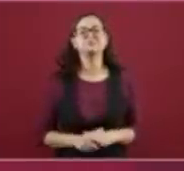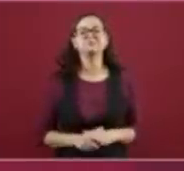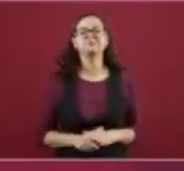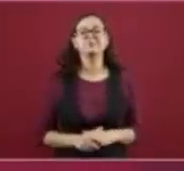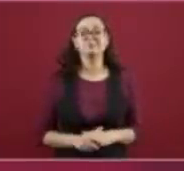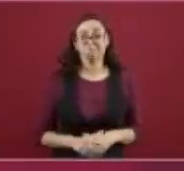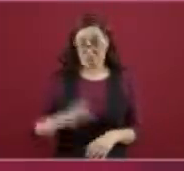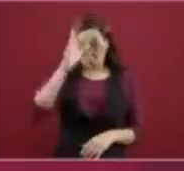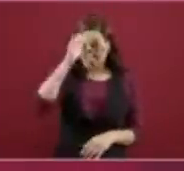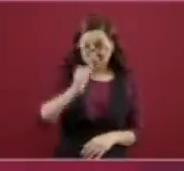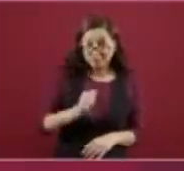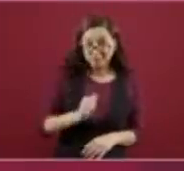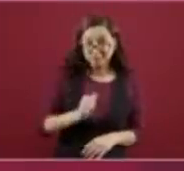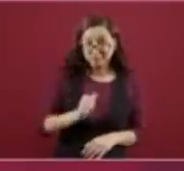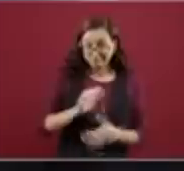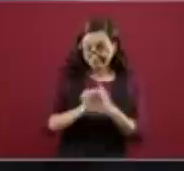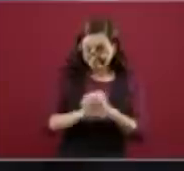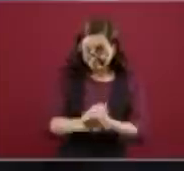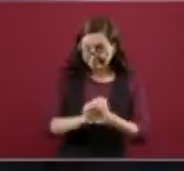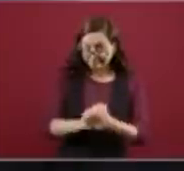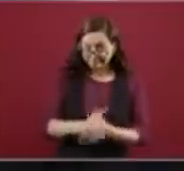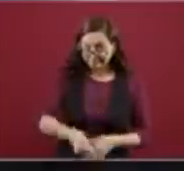trato hecho.